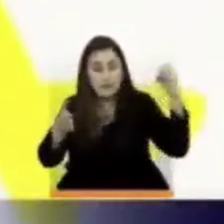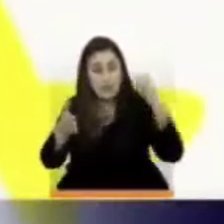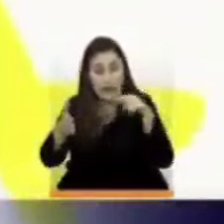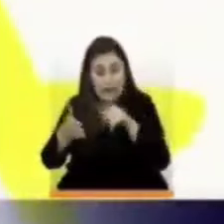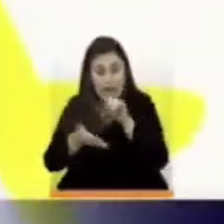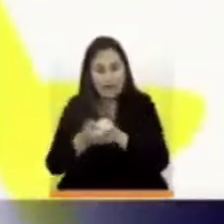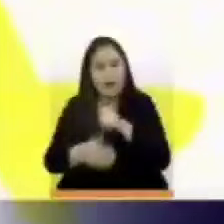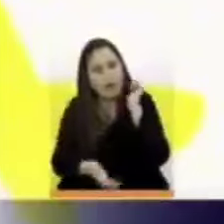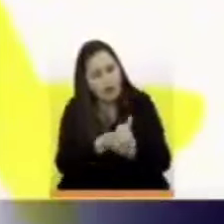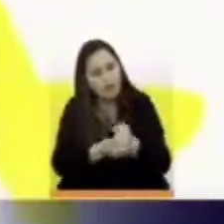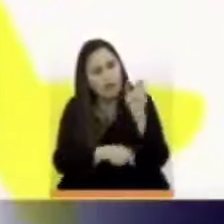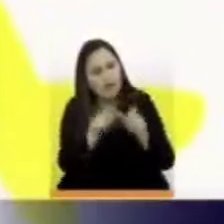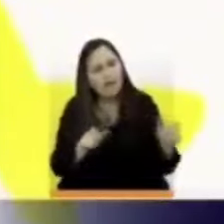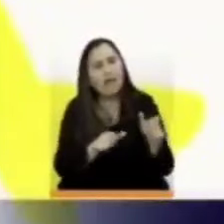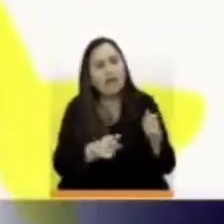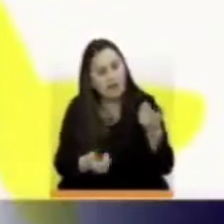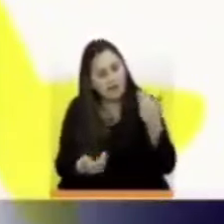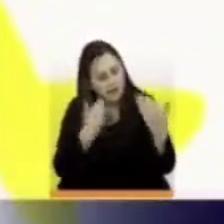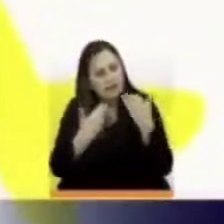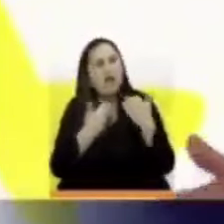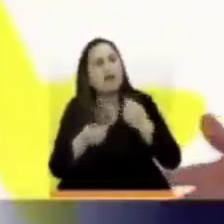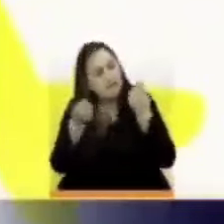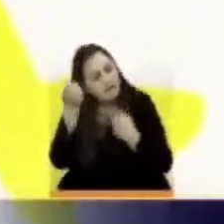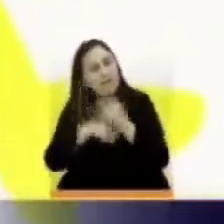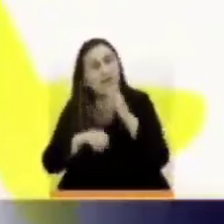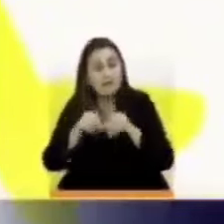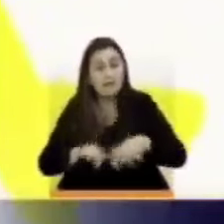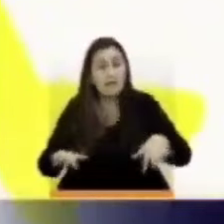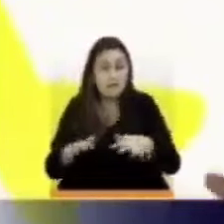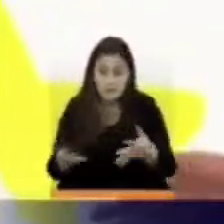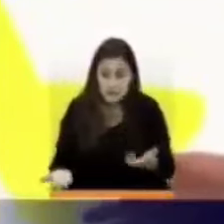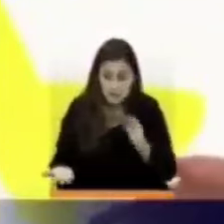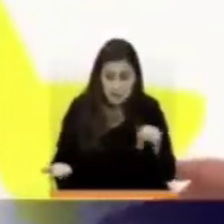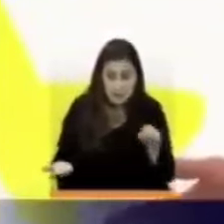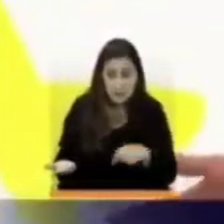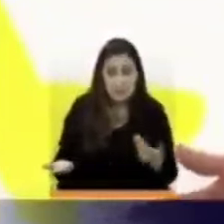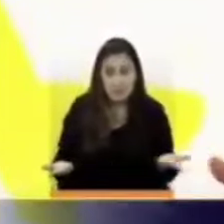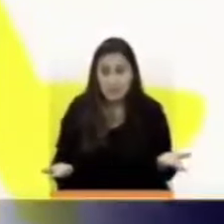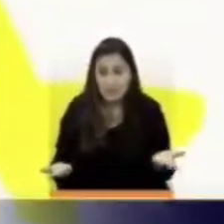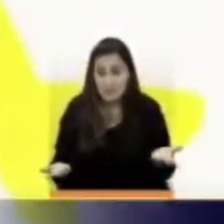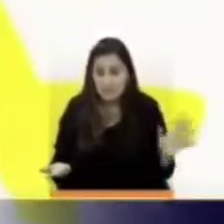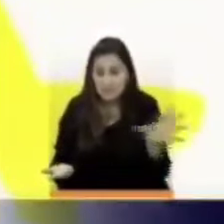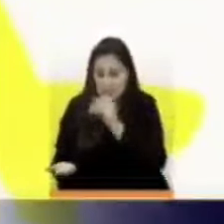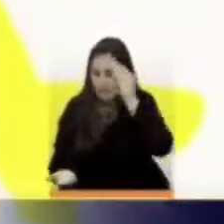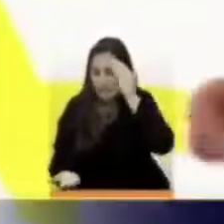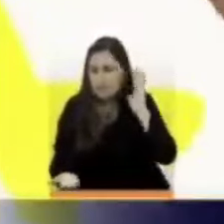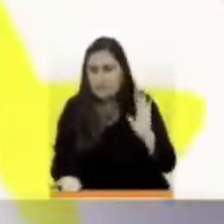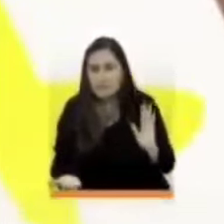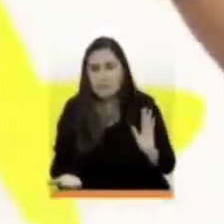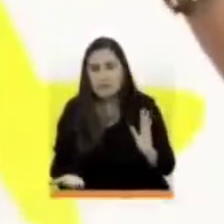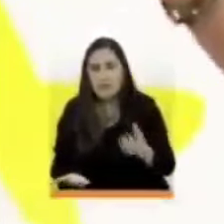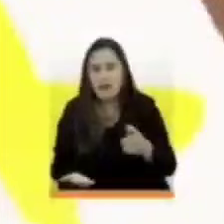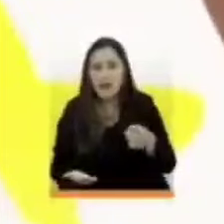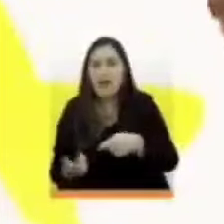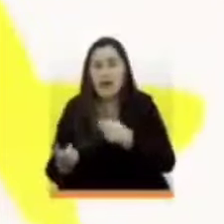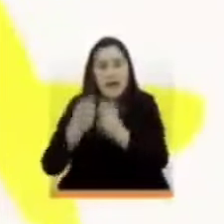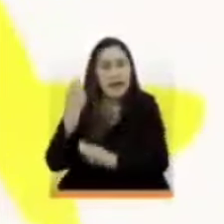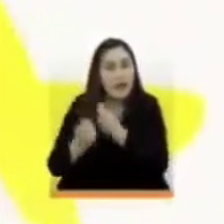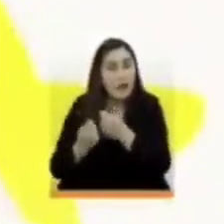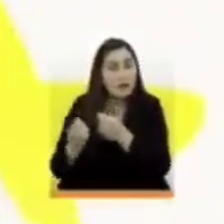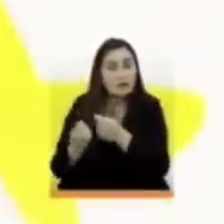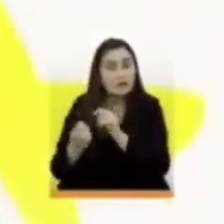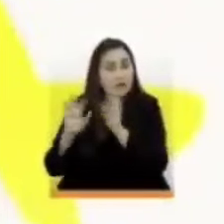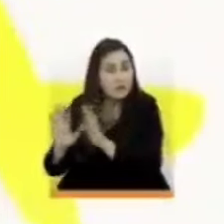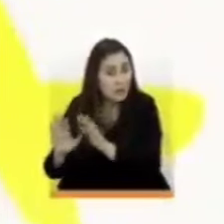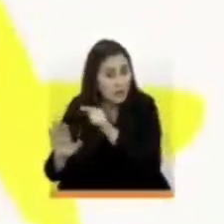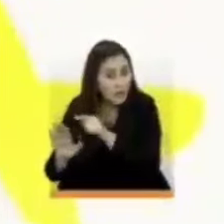obligaron a los propietarios a venderla, ¿o no? Todos lo vemos. Para hacer un negocio de